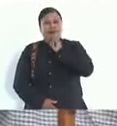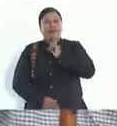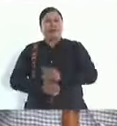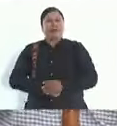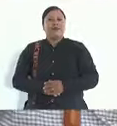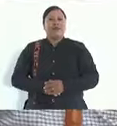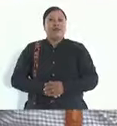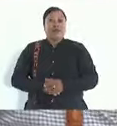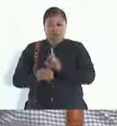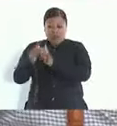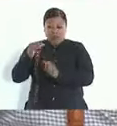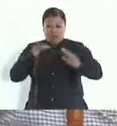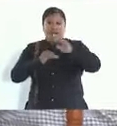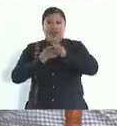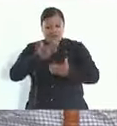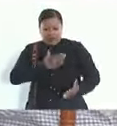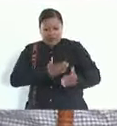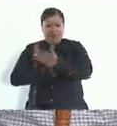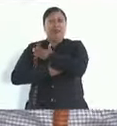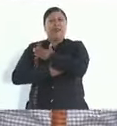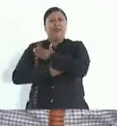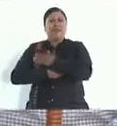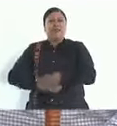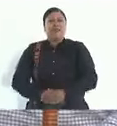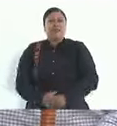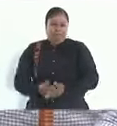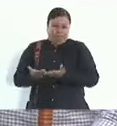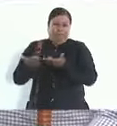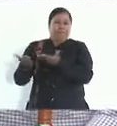La doctora Claudia Sheinbaum.